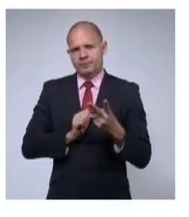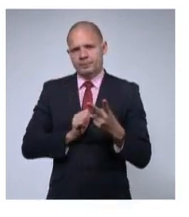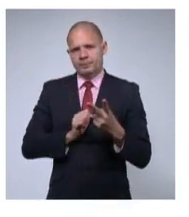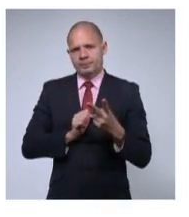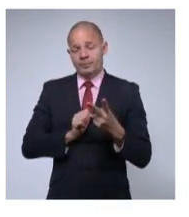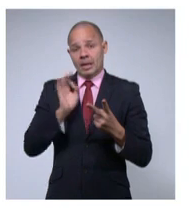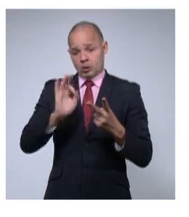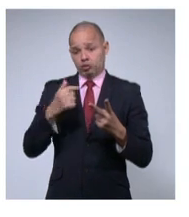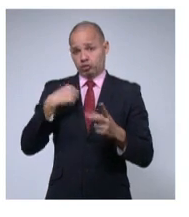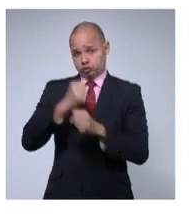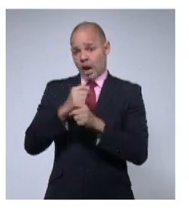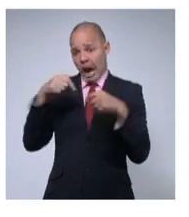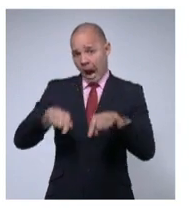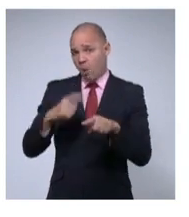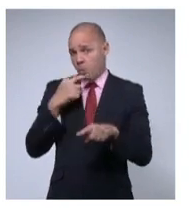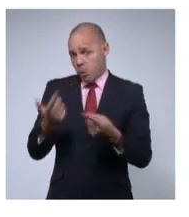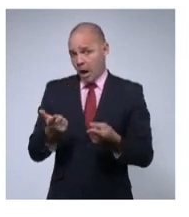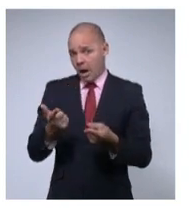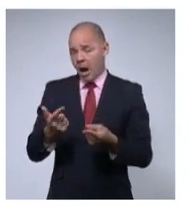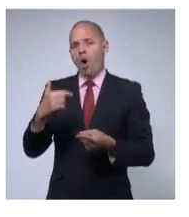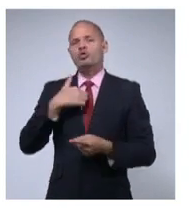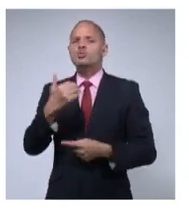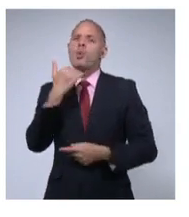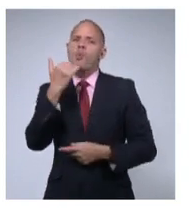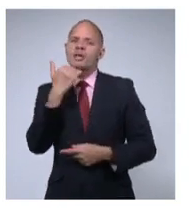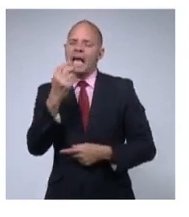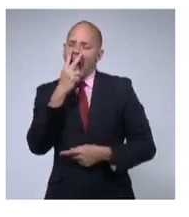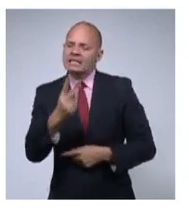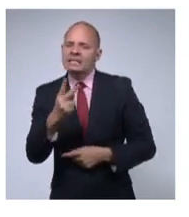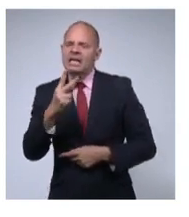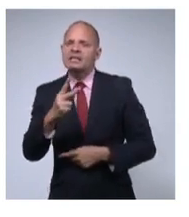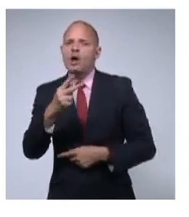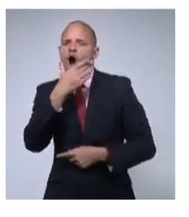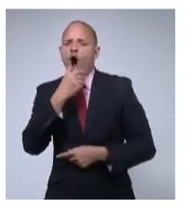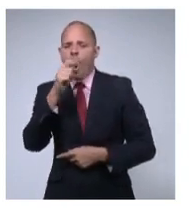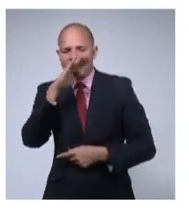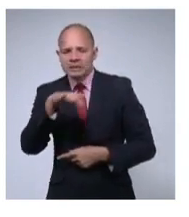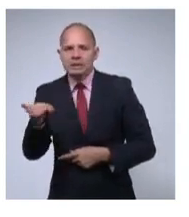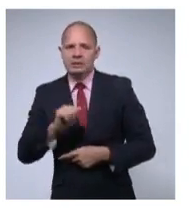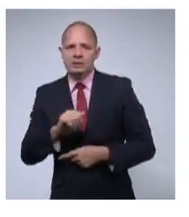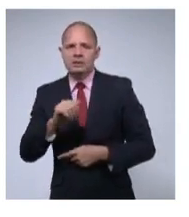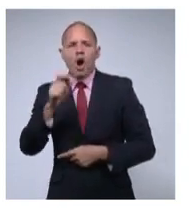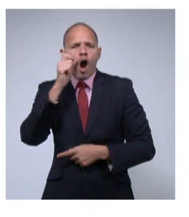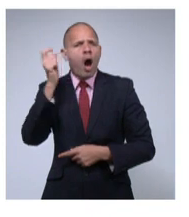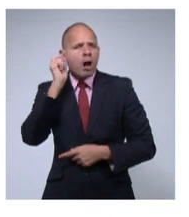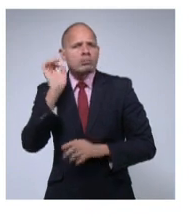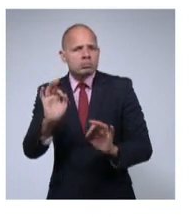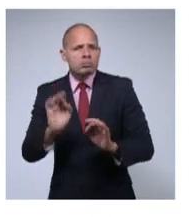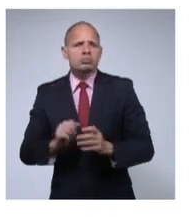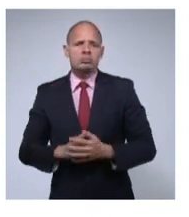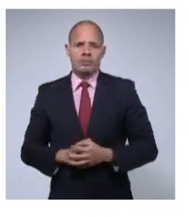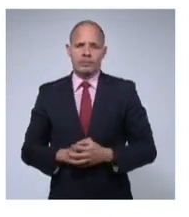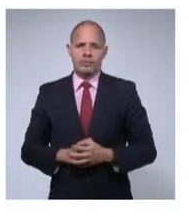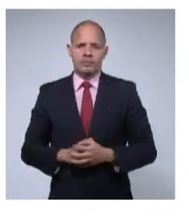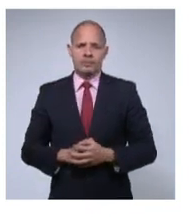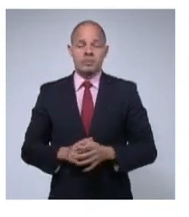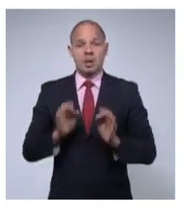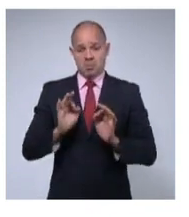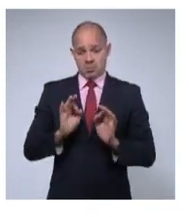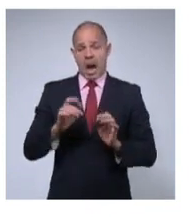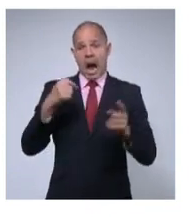me desempeño como oficial de menores, donde entrego lo mejor de mí a niñas, niños y adolescentes. Por lo